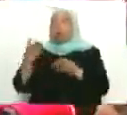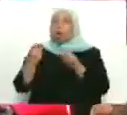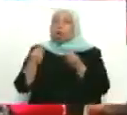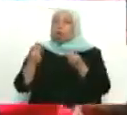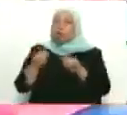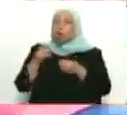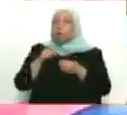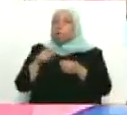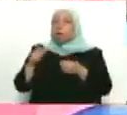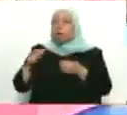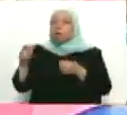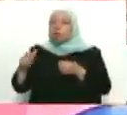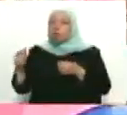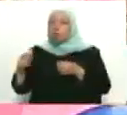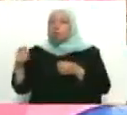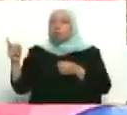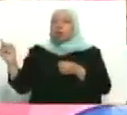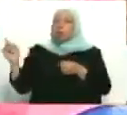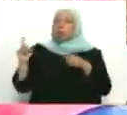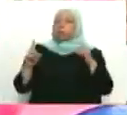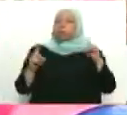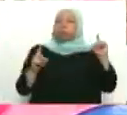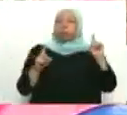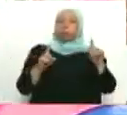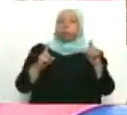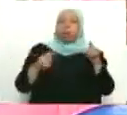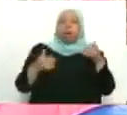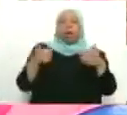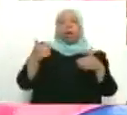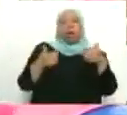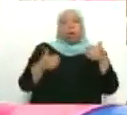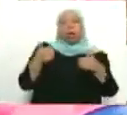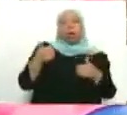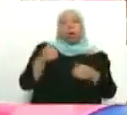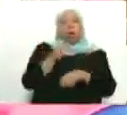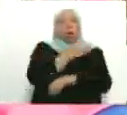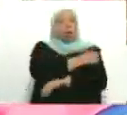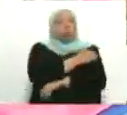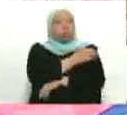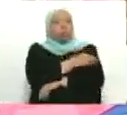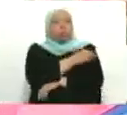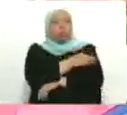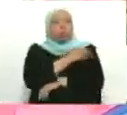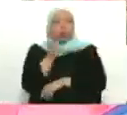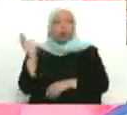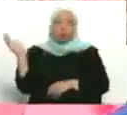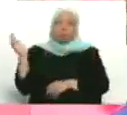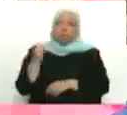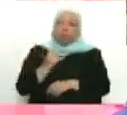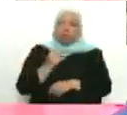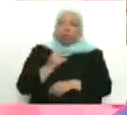¿Para acá han venido algunos de los 243 candidatos de la oposición? ¿Han pasado por aquí?